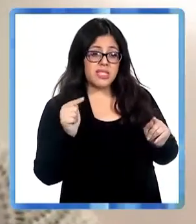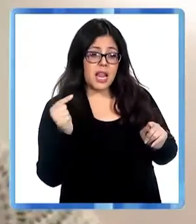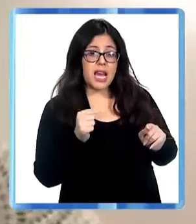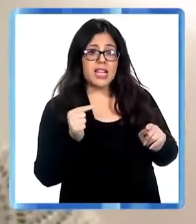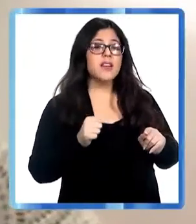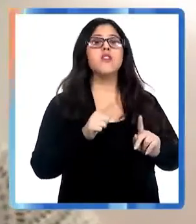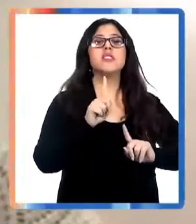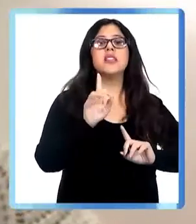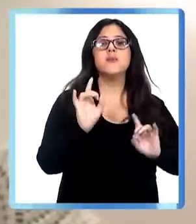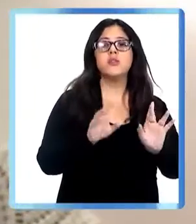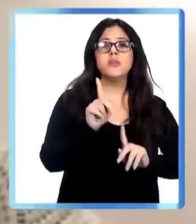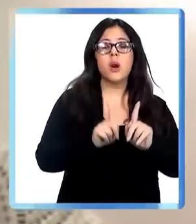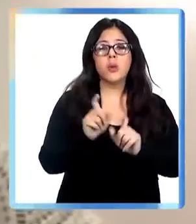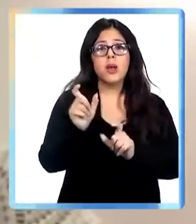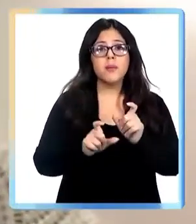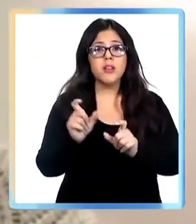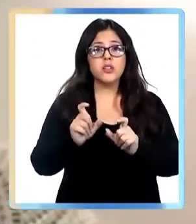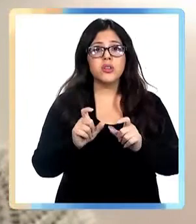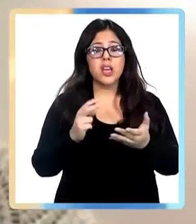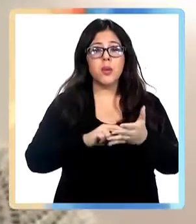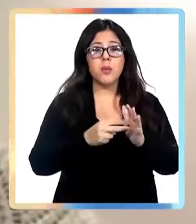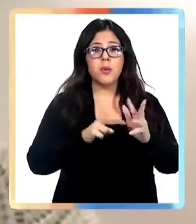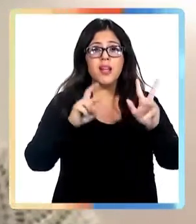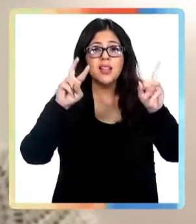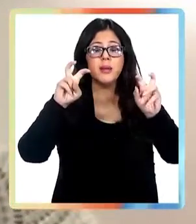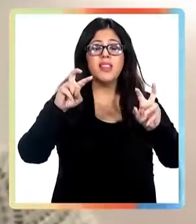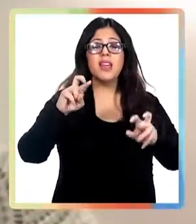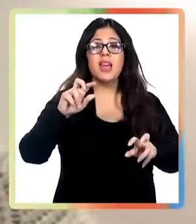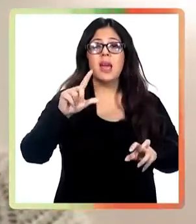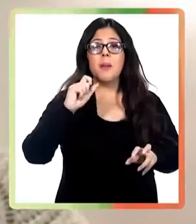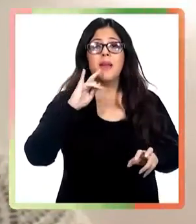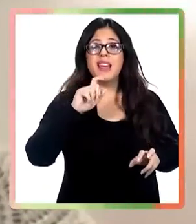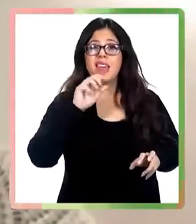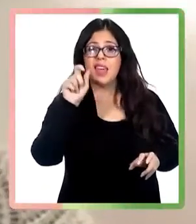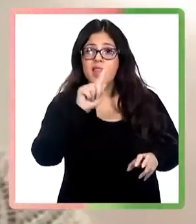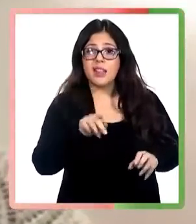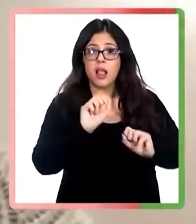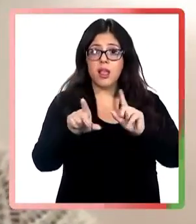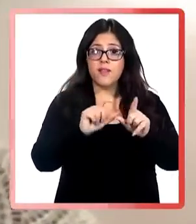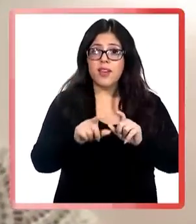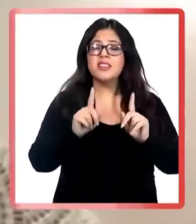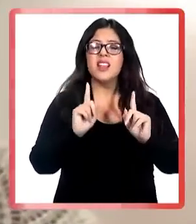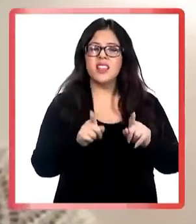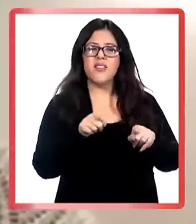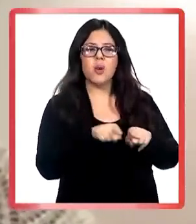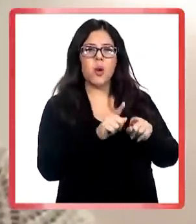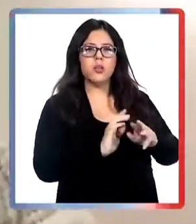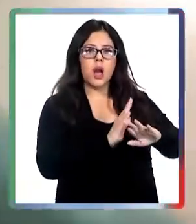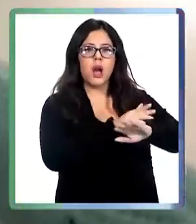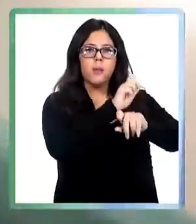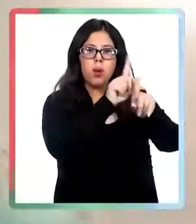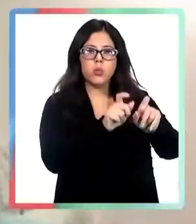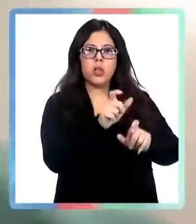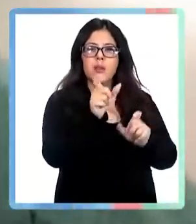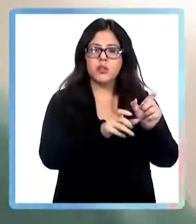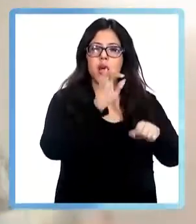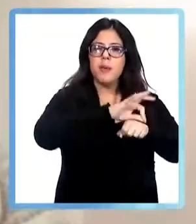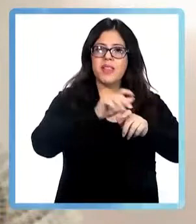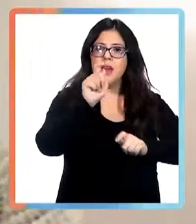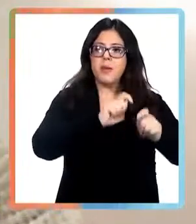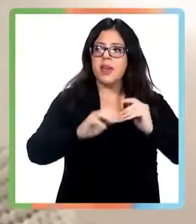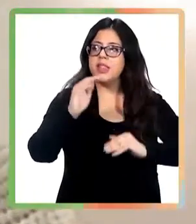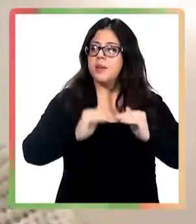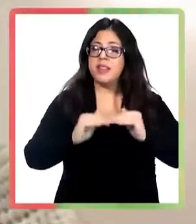tenga algún problema de la coagulación o problemas con las plaquetas. Allí debemos entonces consultar a nuestros médicos tratantes y ver, dependiendo del